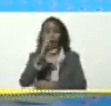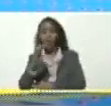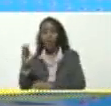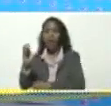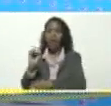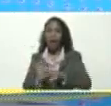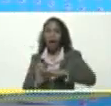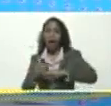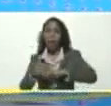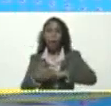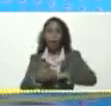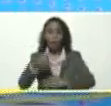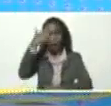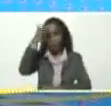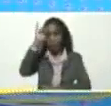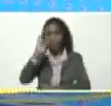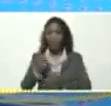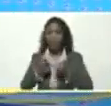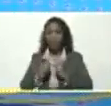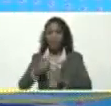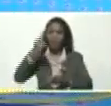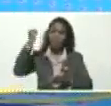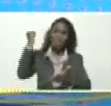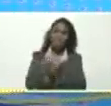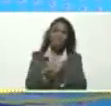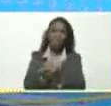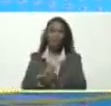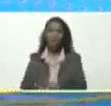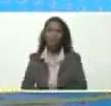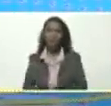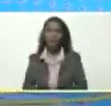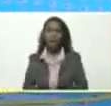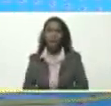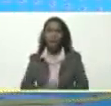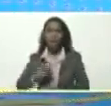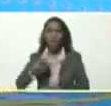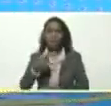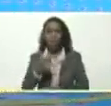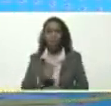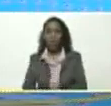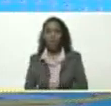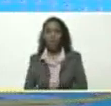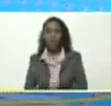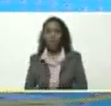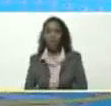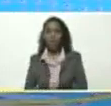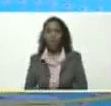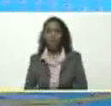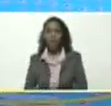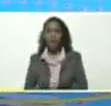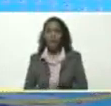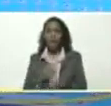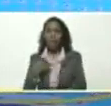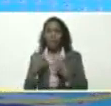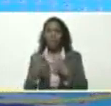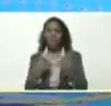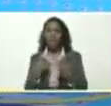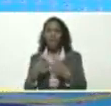Haití, los intentos de asesinato, las divisiones en filas